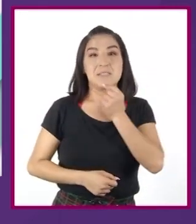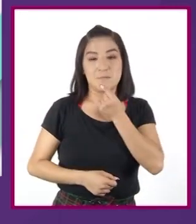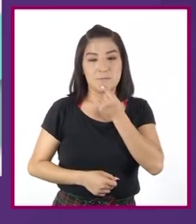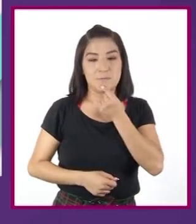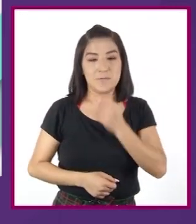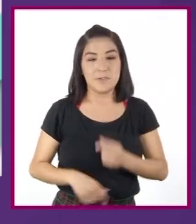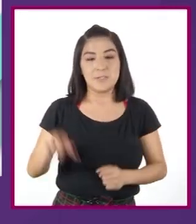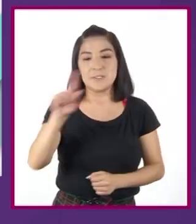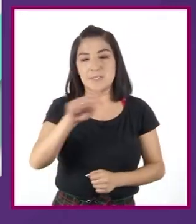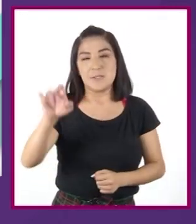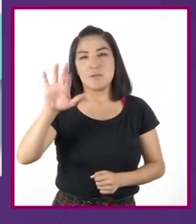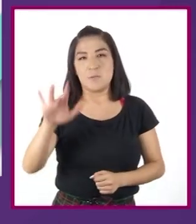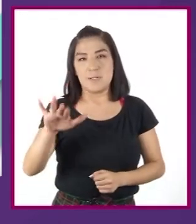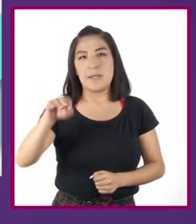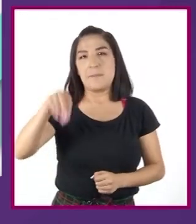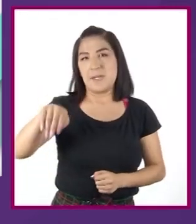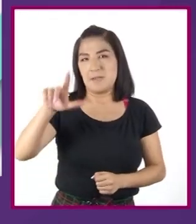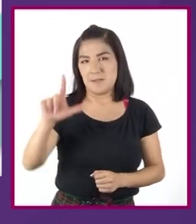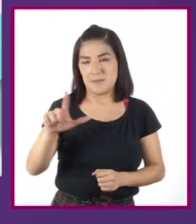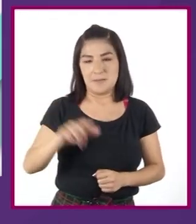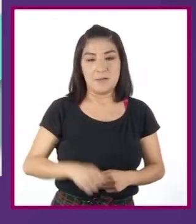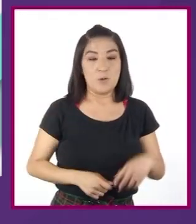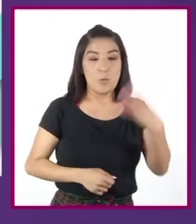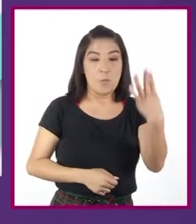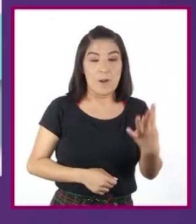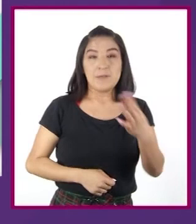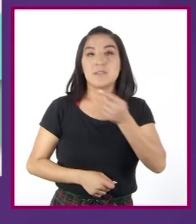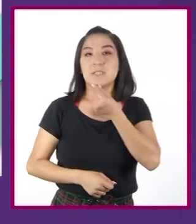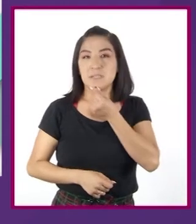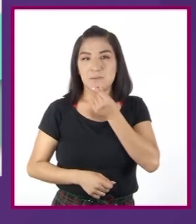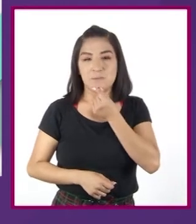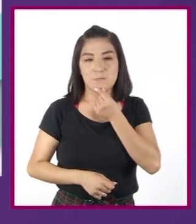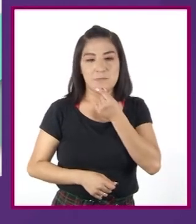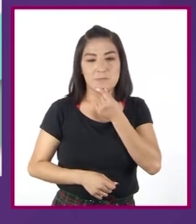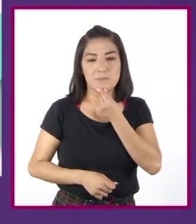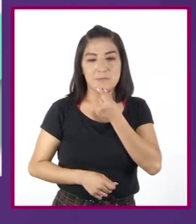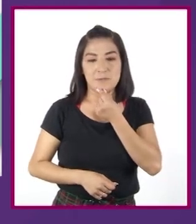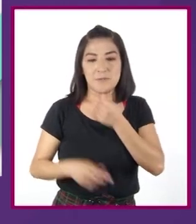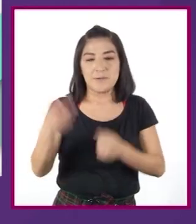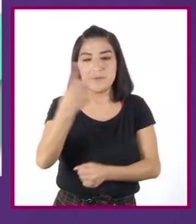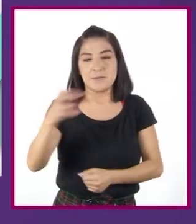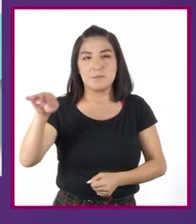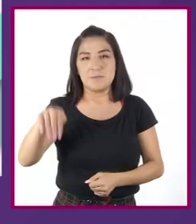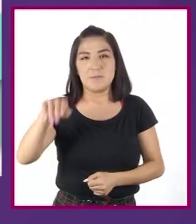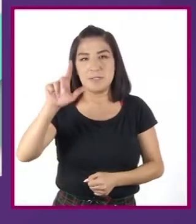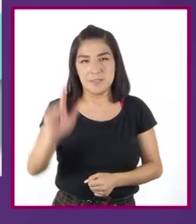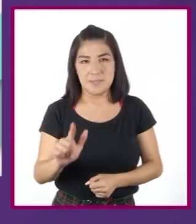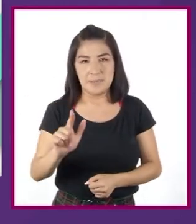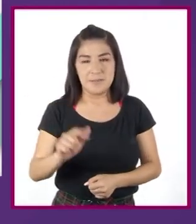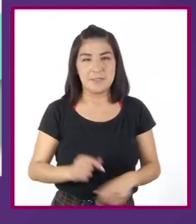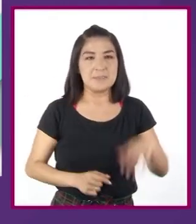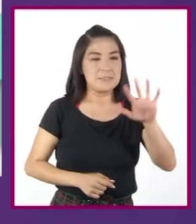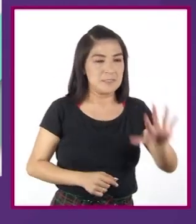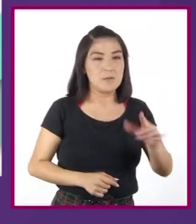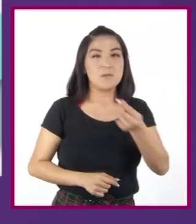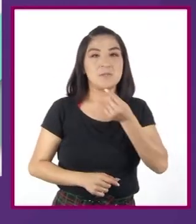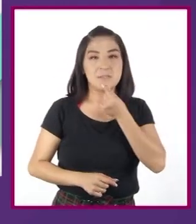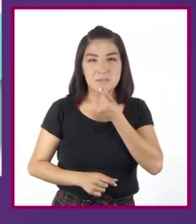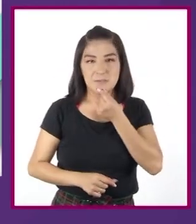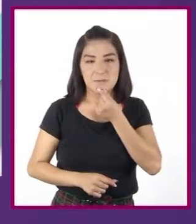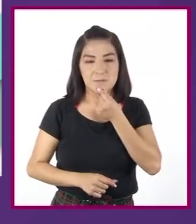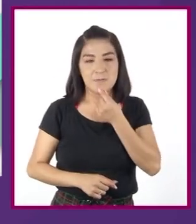serán 150 mililitros. 4 segundos serán 200 mililitros. 5 segundos